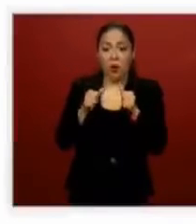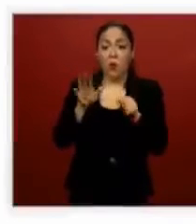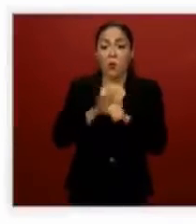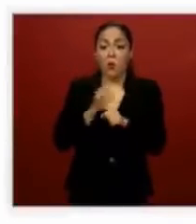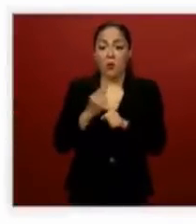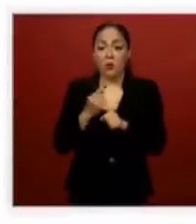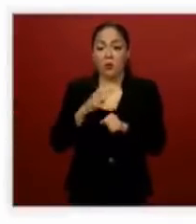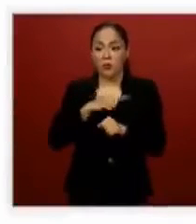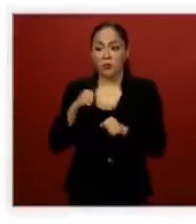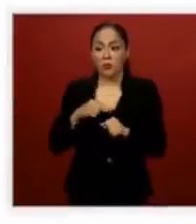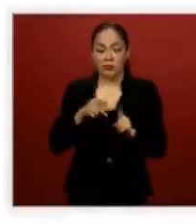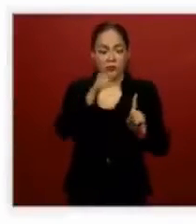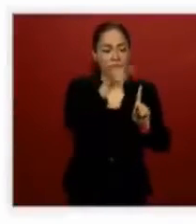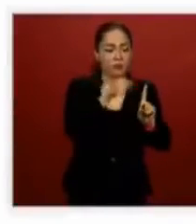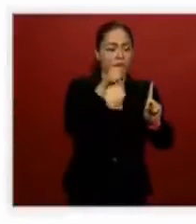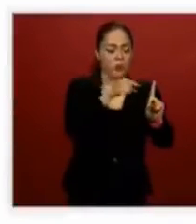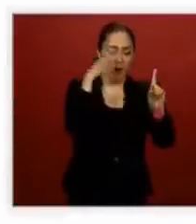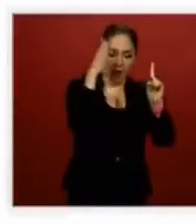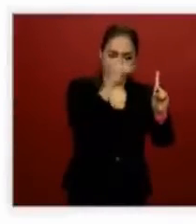seres humanos deformes,